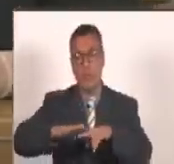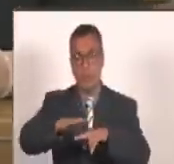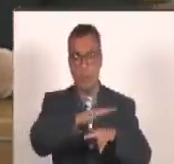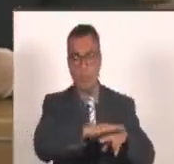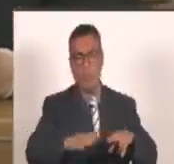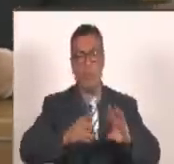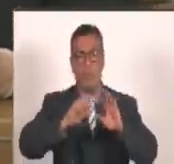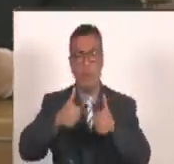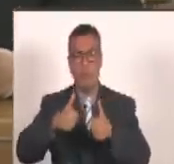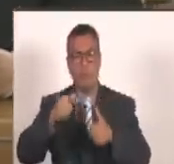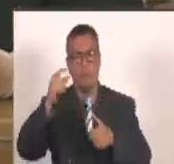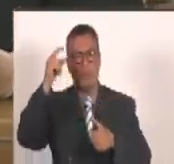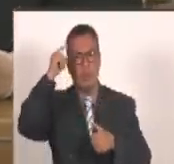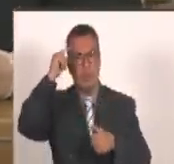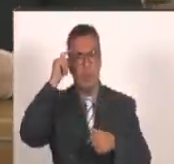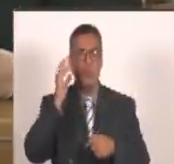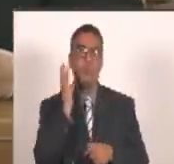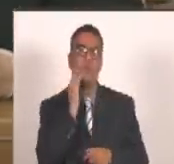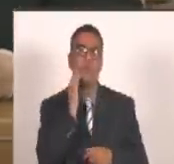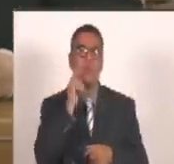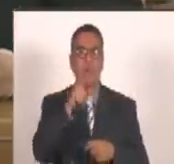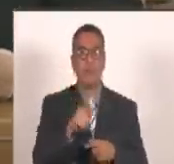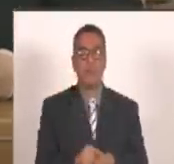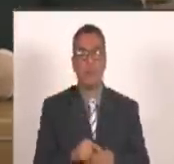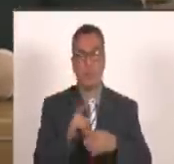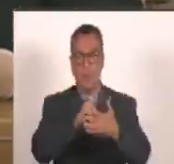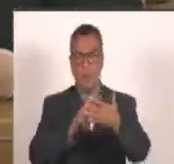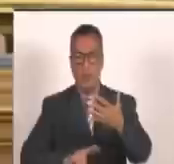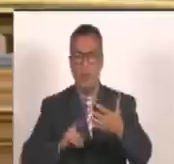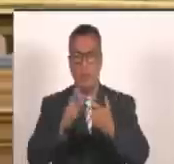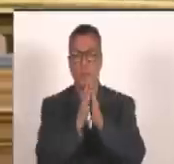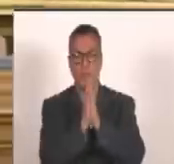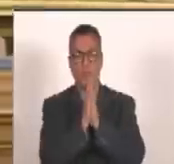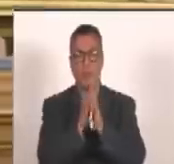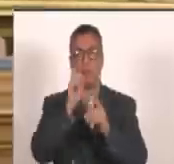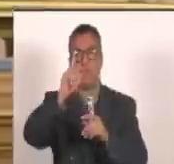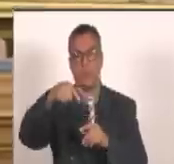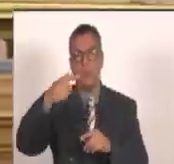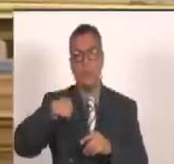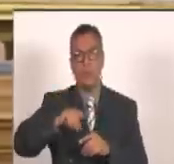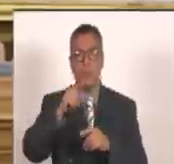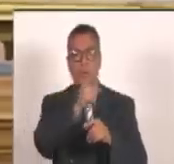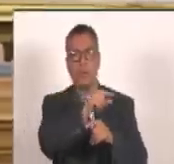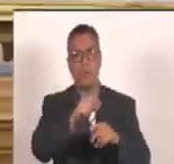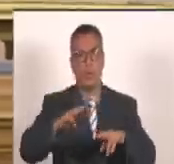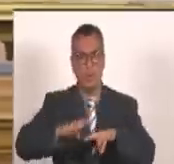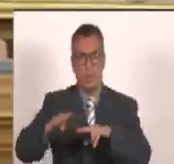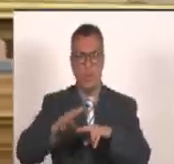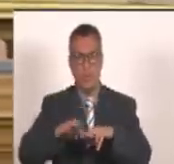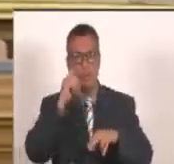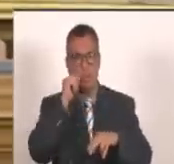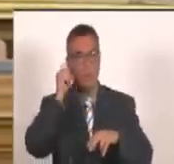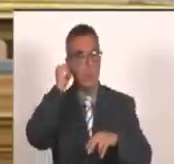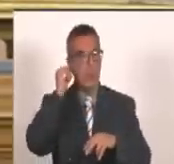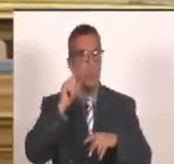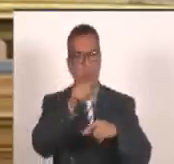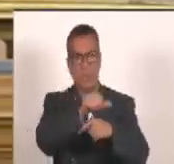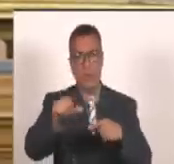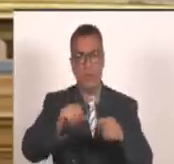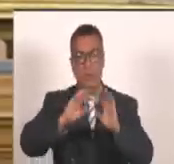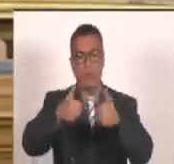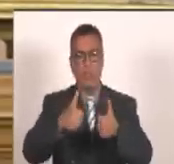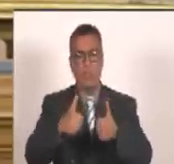días. Que demos el ejemplo. Están leyendo el acta. También hay muchas niñas y muchos niños que están iniciando clases esta